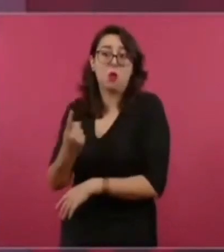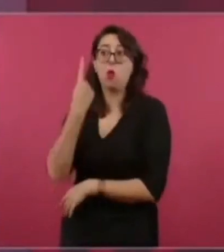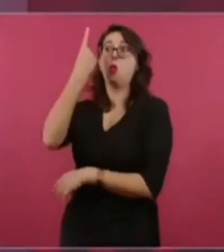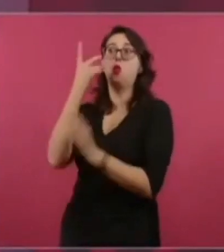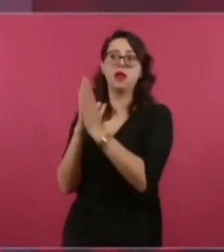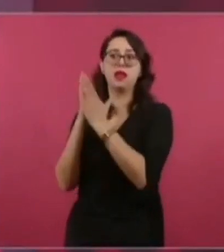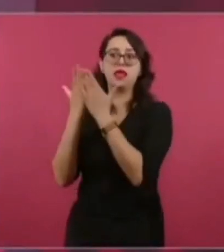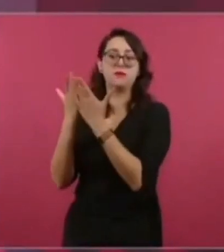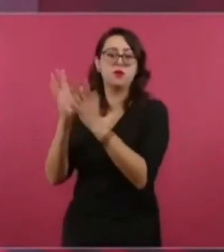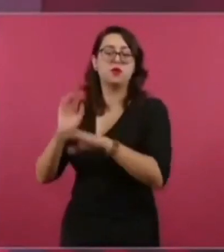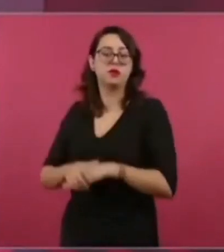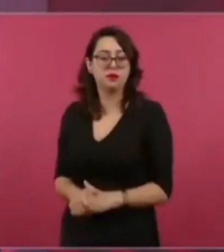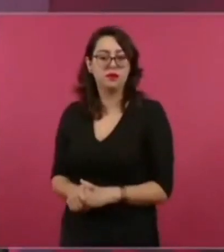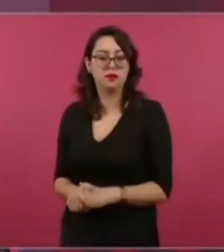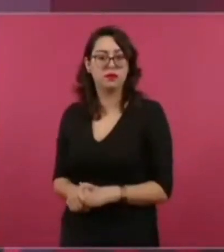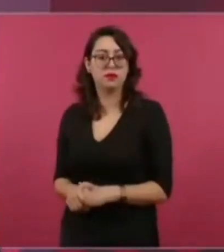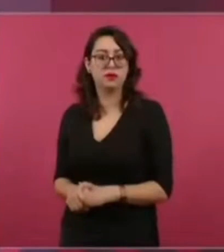que nos